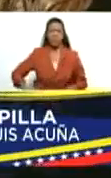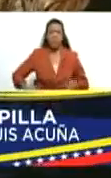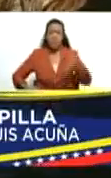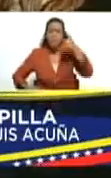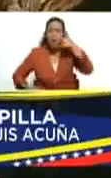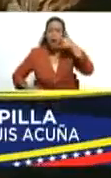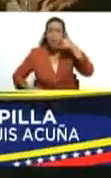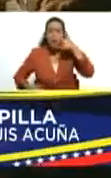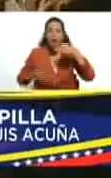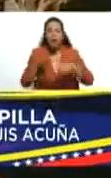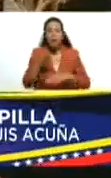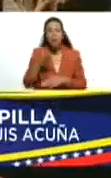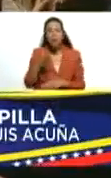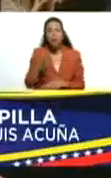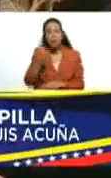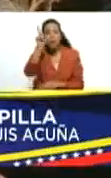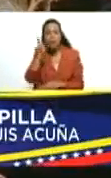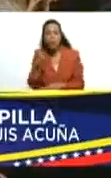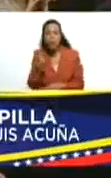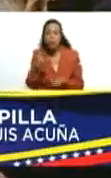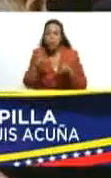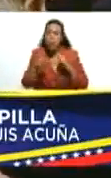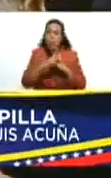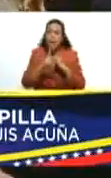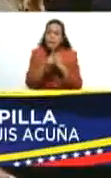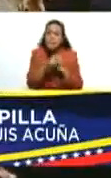Y él se iba para una plaza,